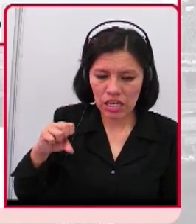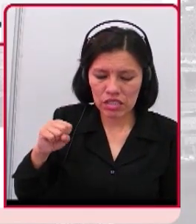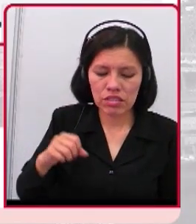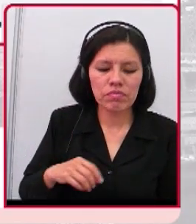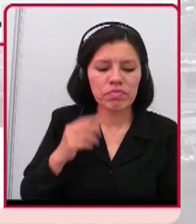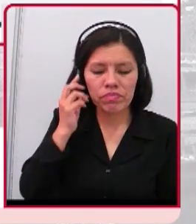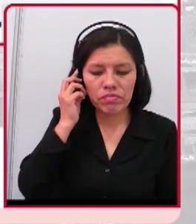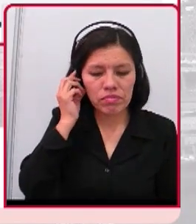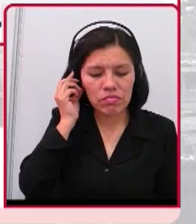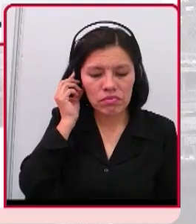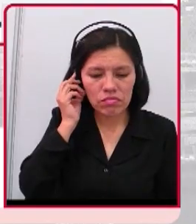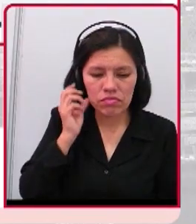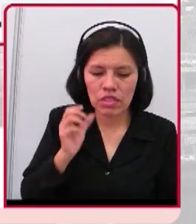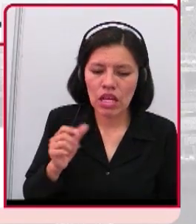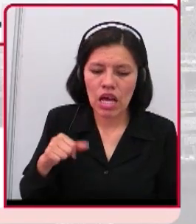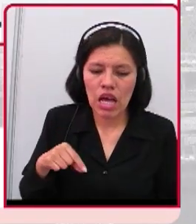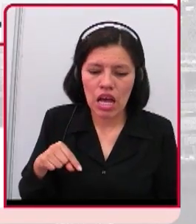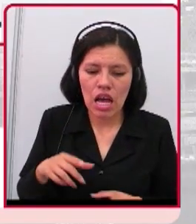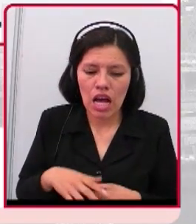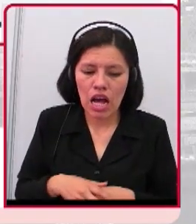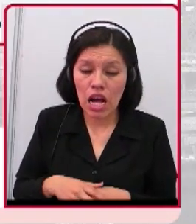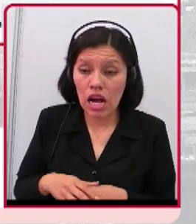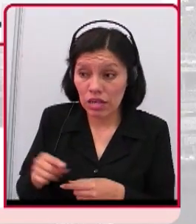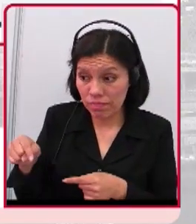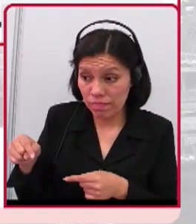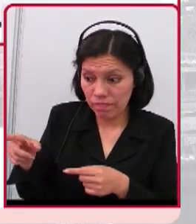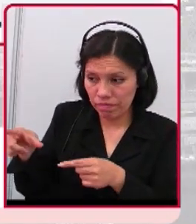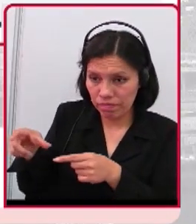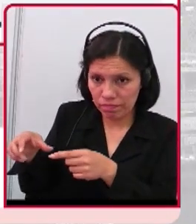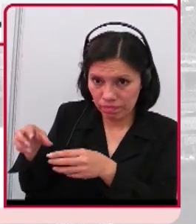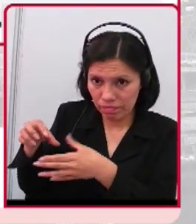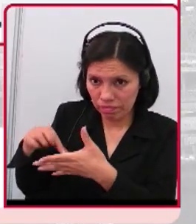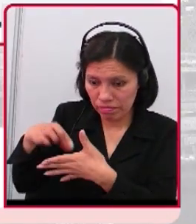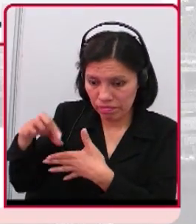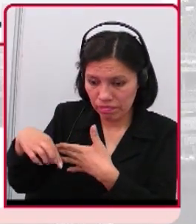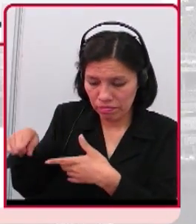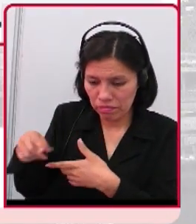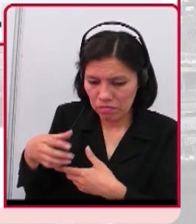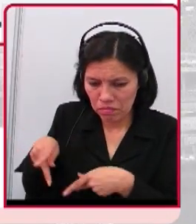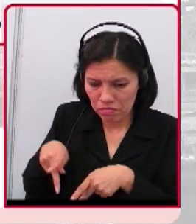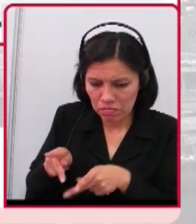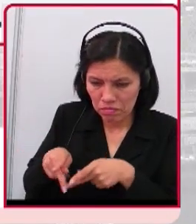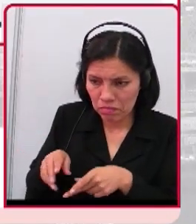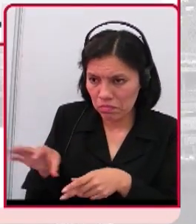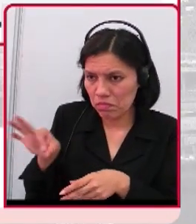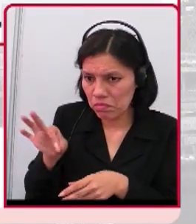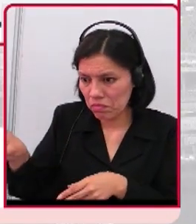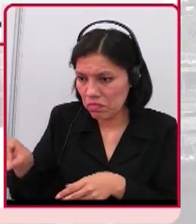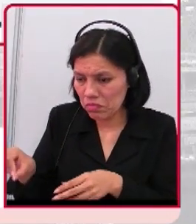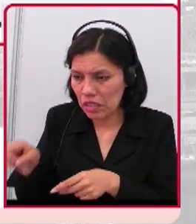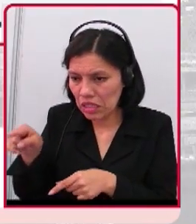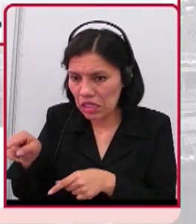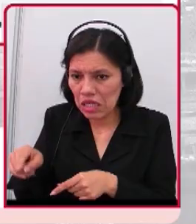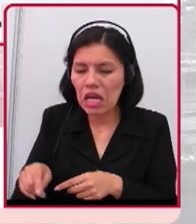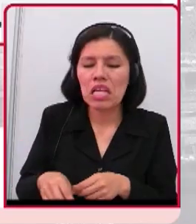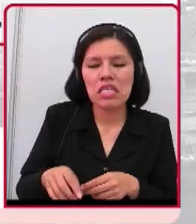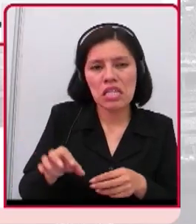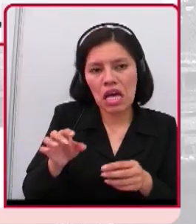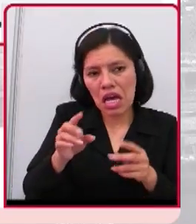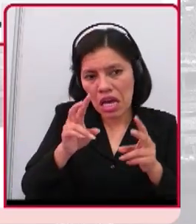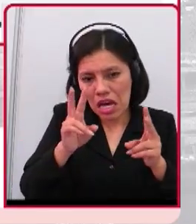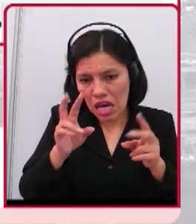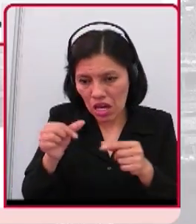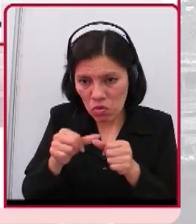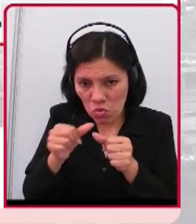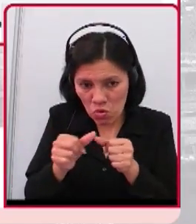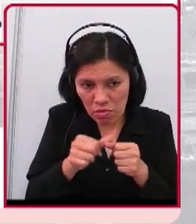nos permite ingresar una gran cantidad de datos sin necesidad de nosotros etiquetarlos o decirle esta data pertenece a tal evento